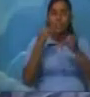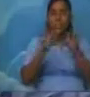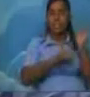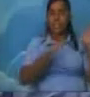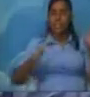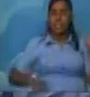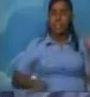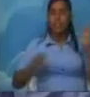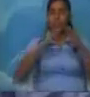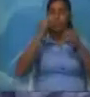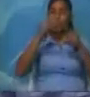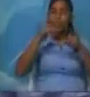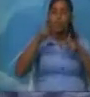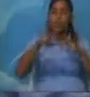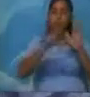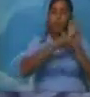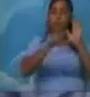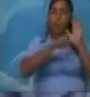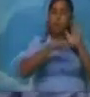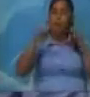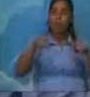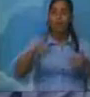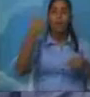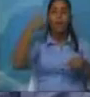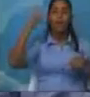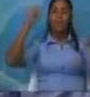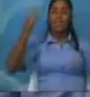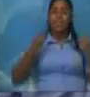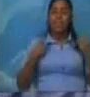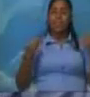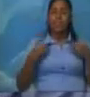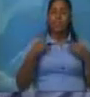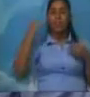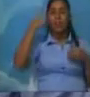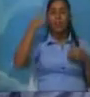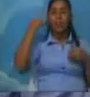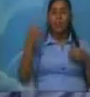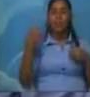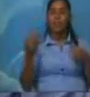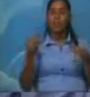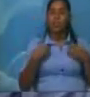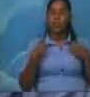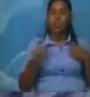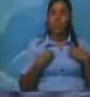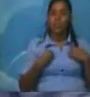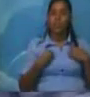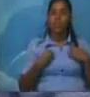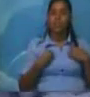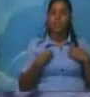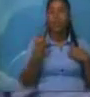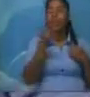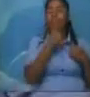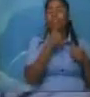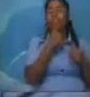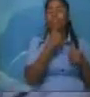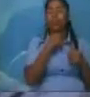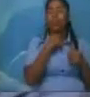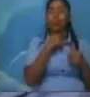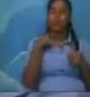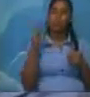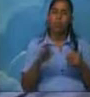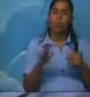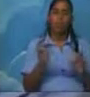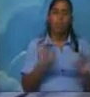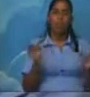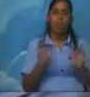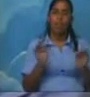el señor mandaba hoy dice para que viváis oiga lo importante de vivir a quién le gusta morirse nadie le gusta